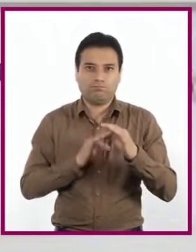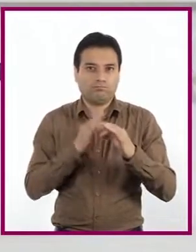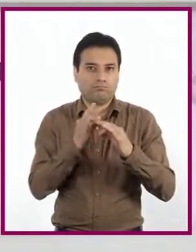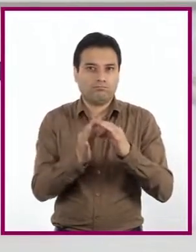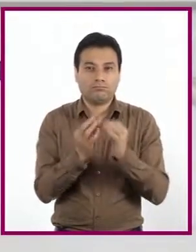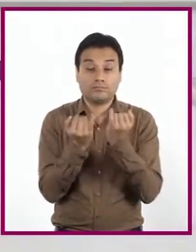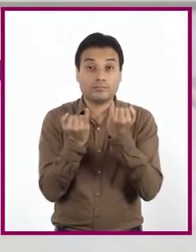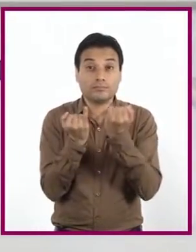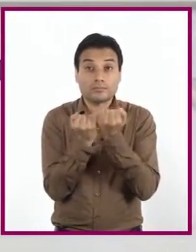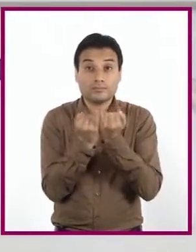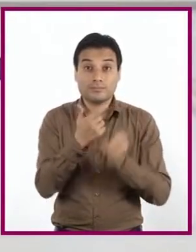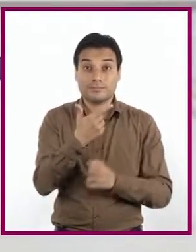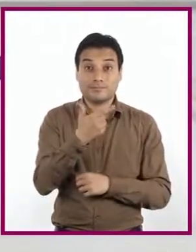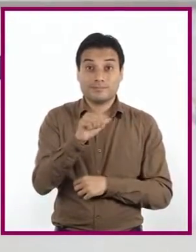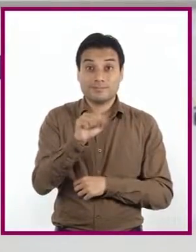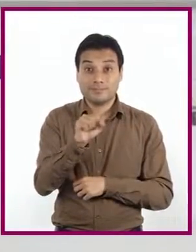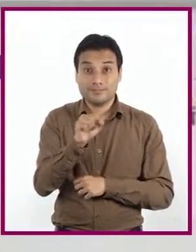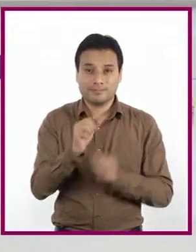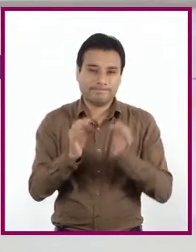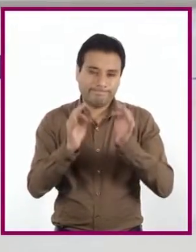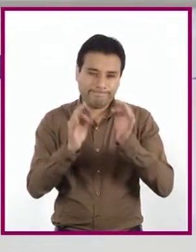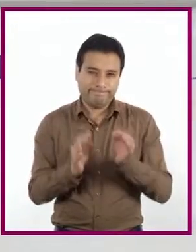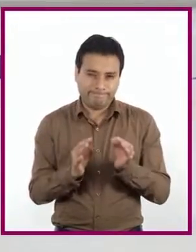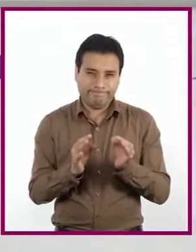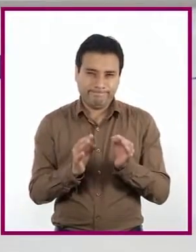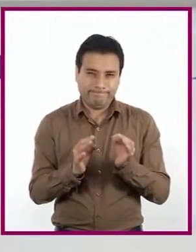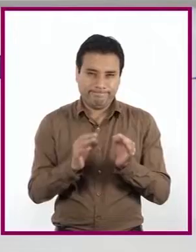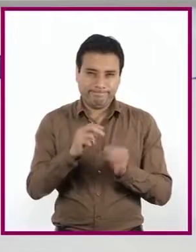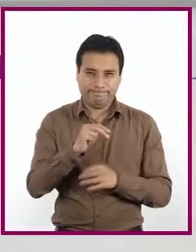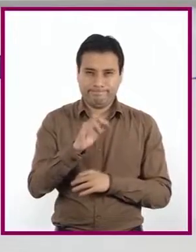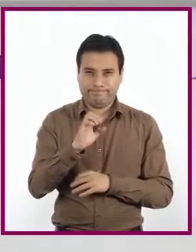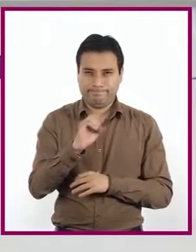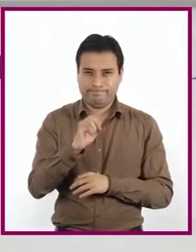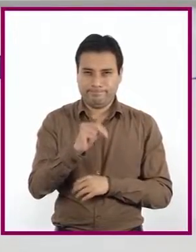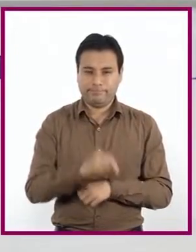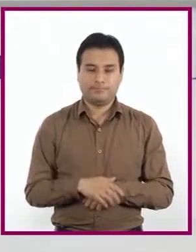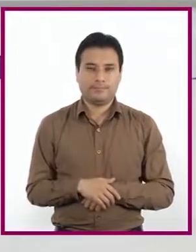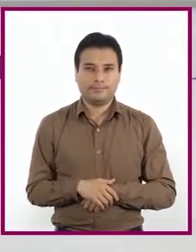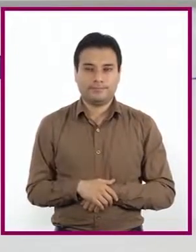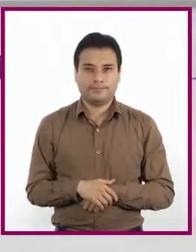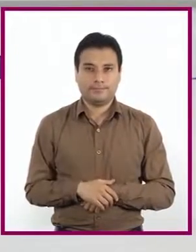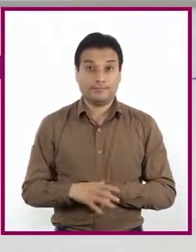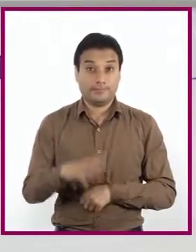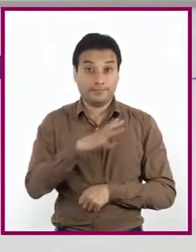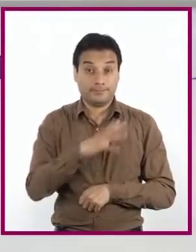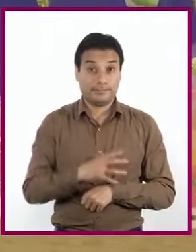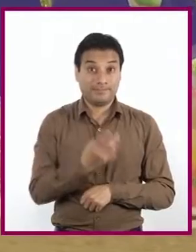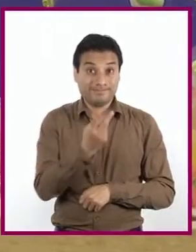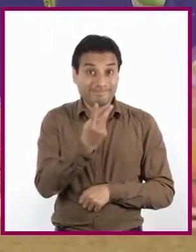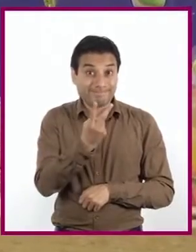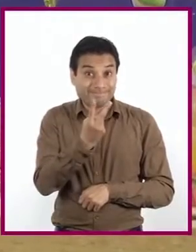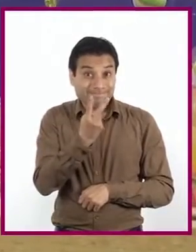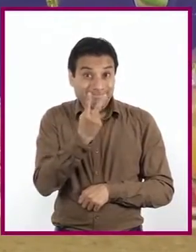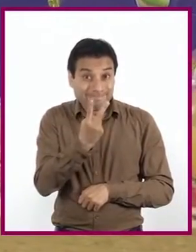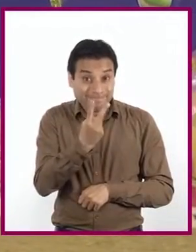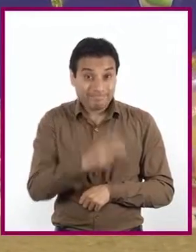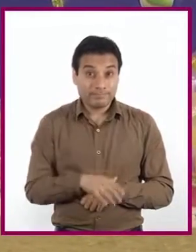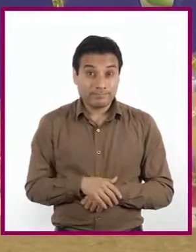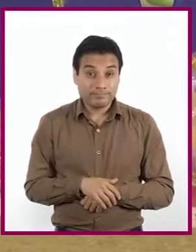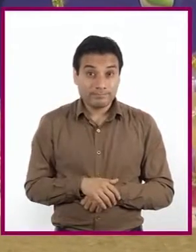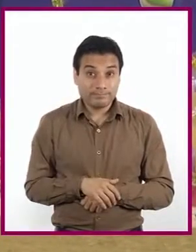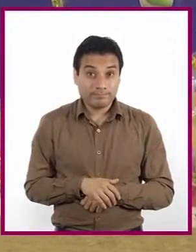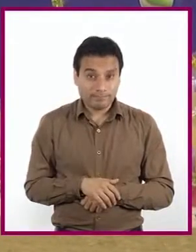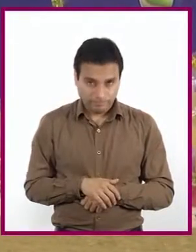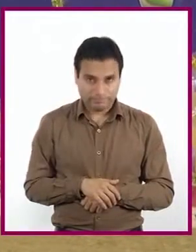gas noble más cercano, que es el neón. Comparamos, tiene 2 electrones y 2 electrones en la primera